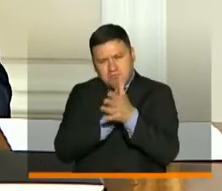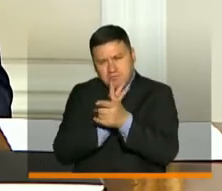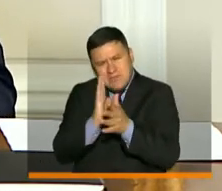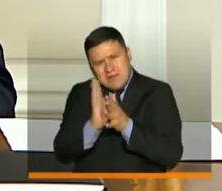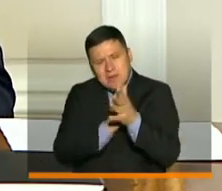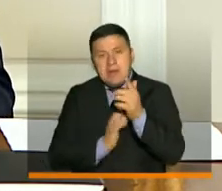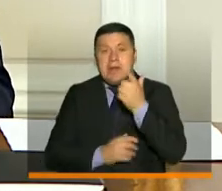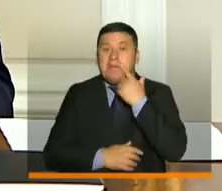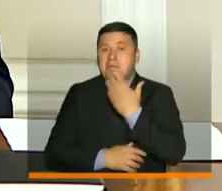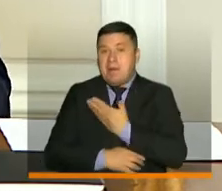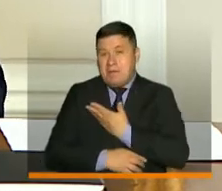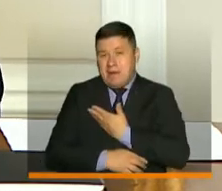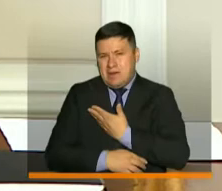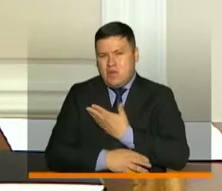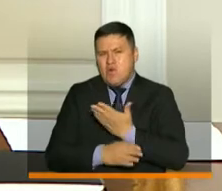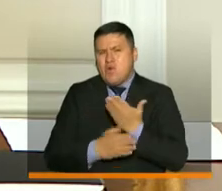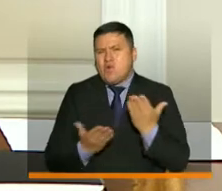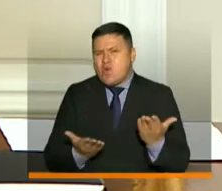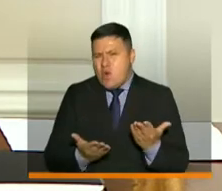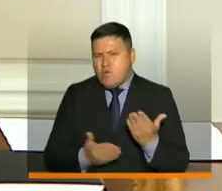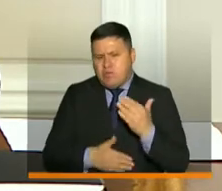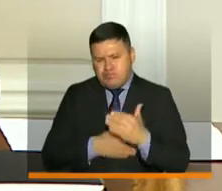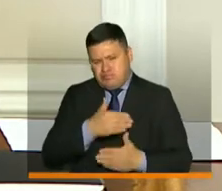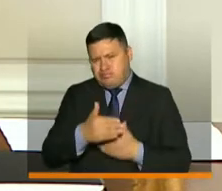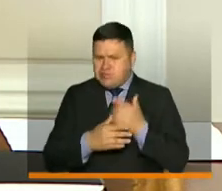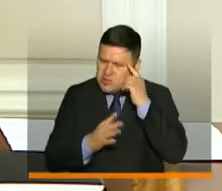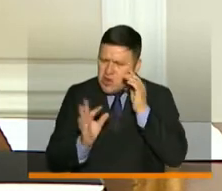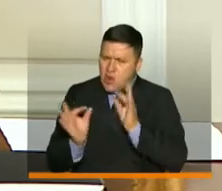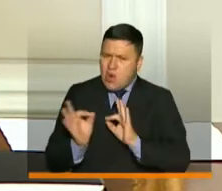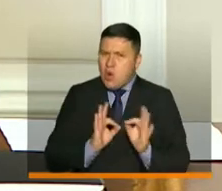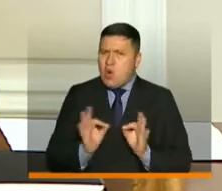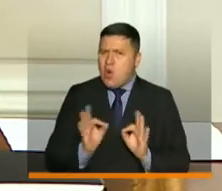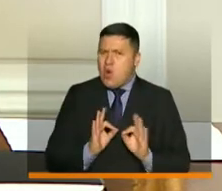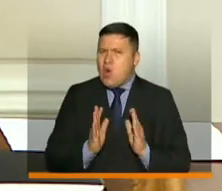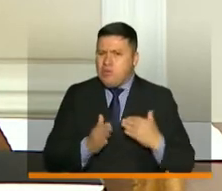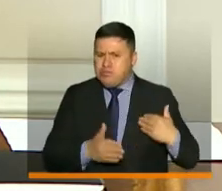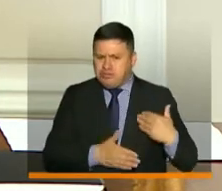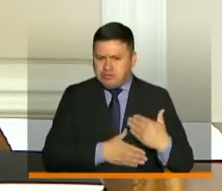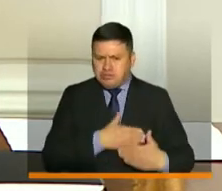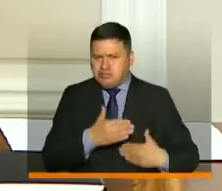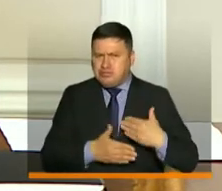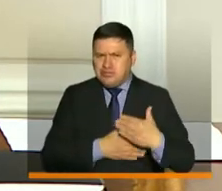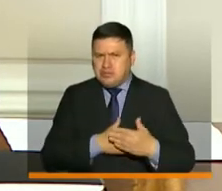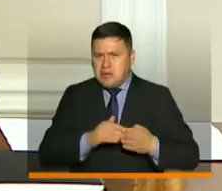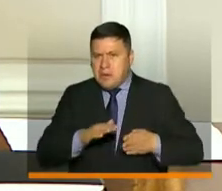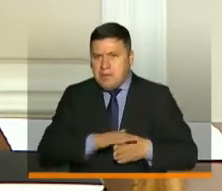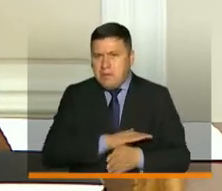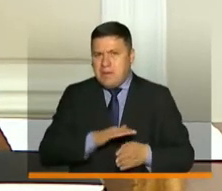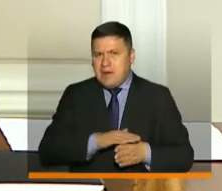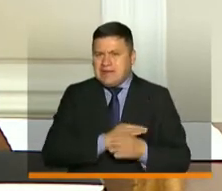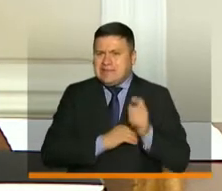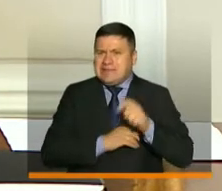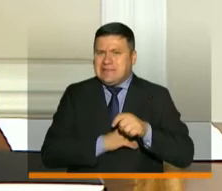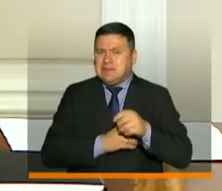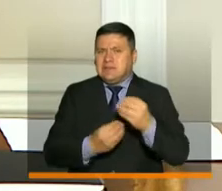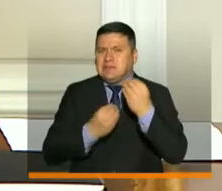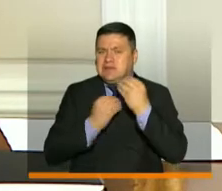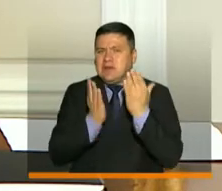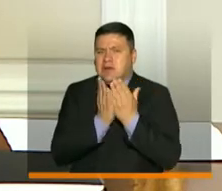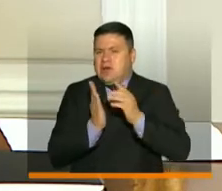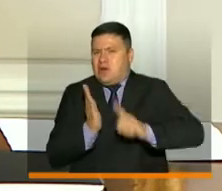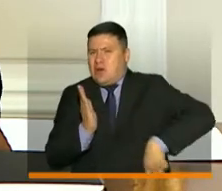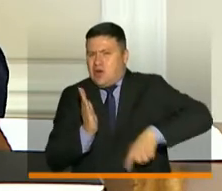contarles a los padres cómo se ha ido planificando el retorno a lo que es formación